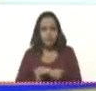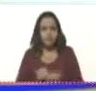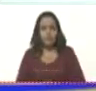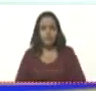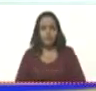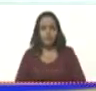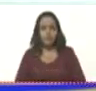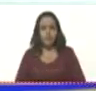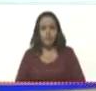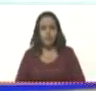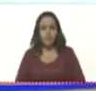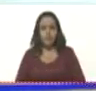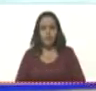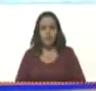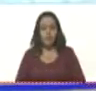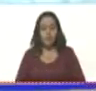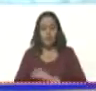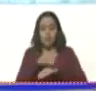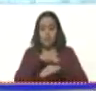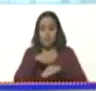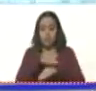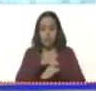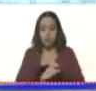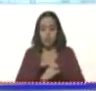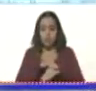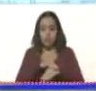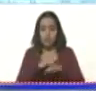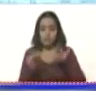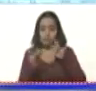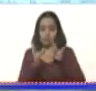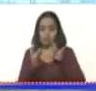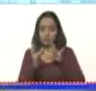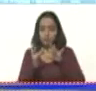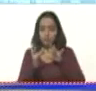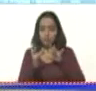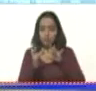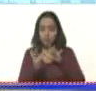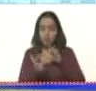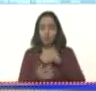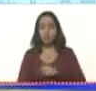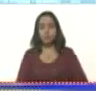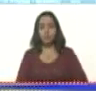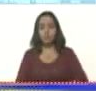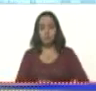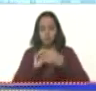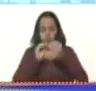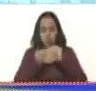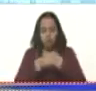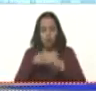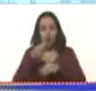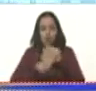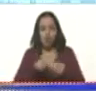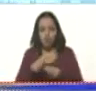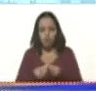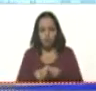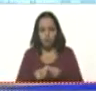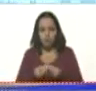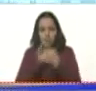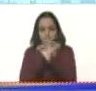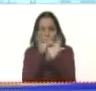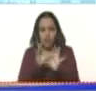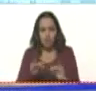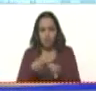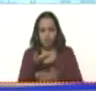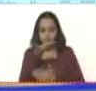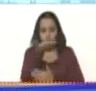ministro tecnológico de la presidencia, afinando cuál va a ser el mecanismo para